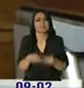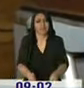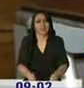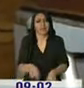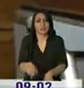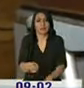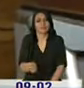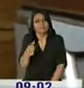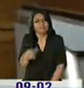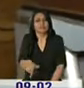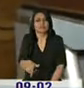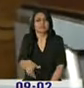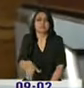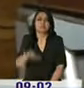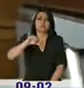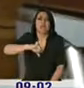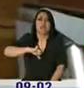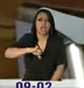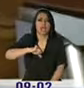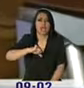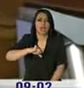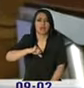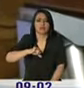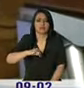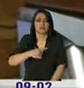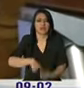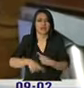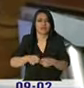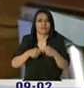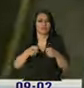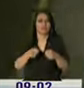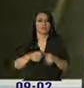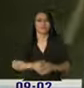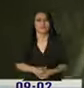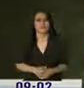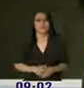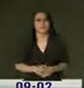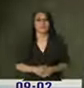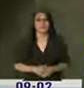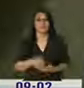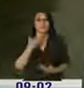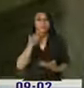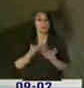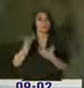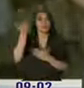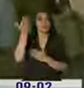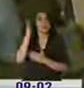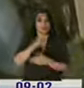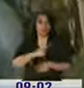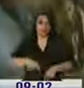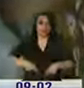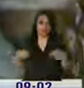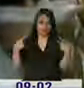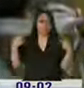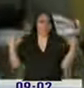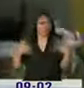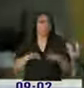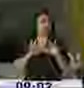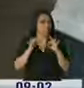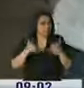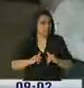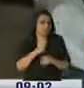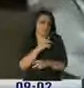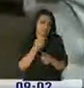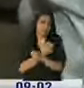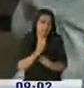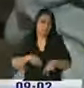tengo mal, porque tengo un clavo y injerto y todo eso. Gracias a Dios, asegura, su vida y la de sus hijos seguía. Ellos no